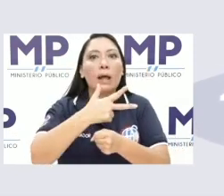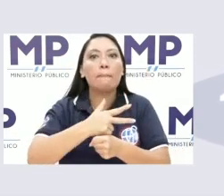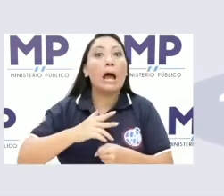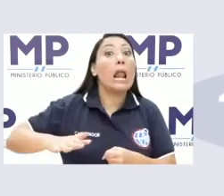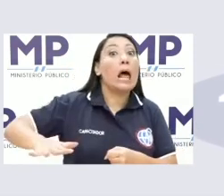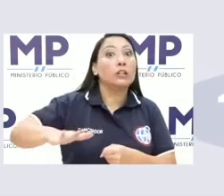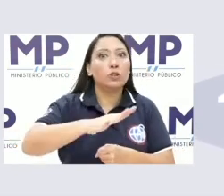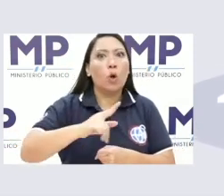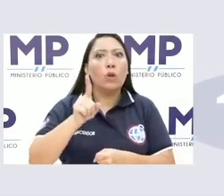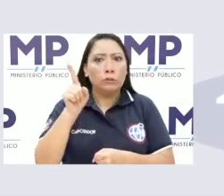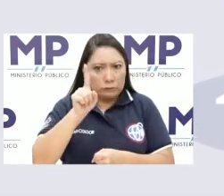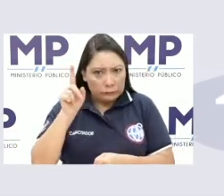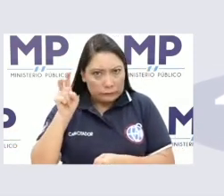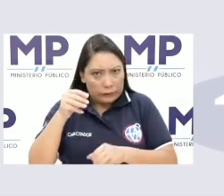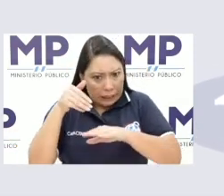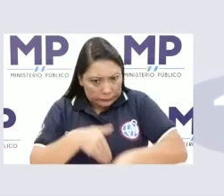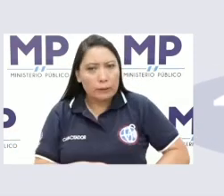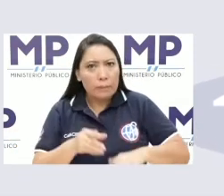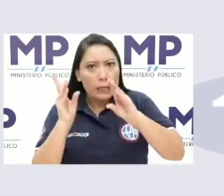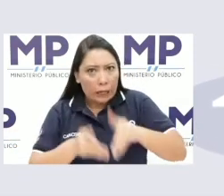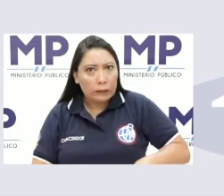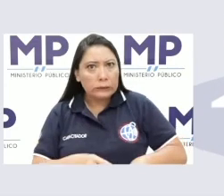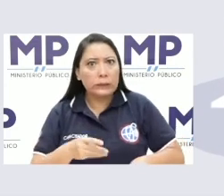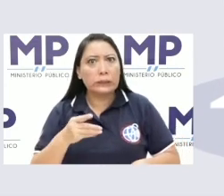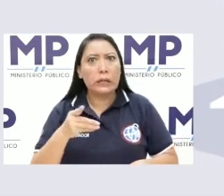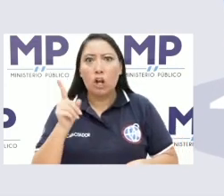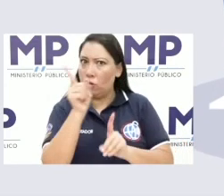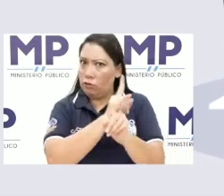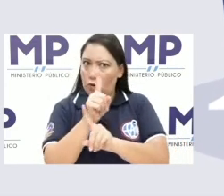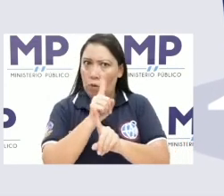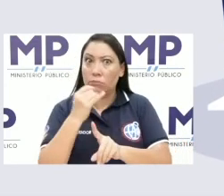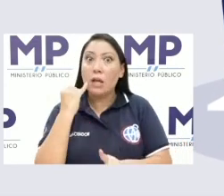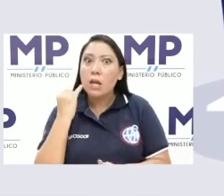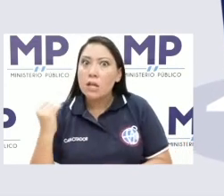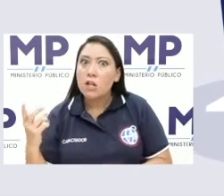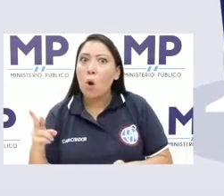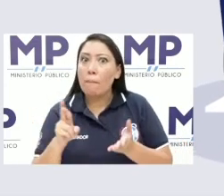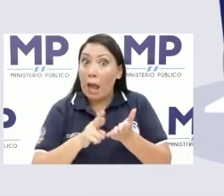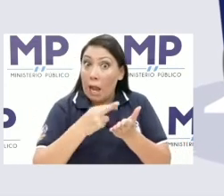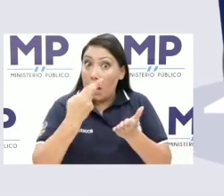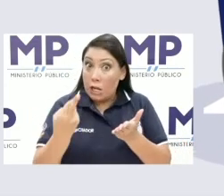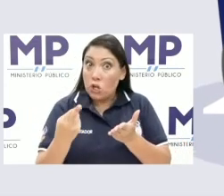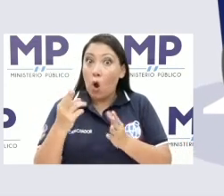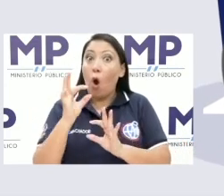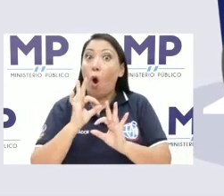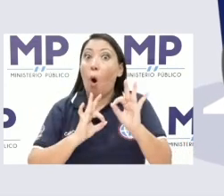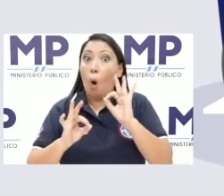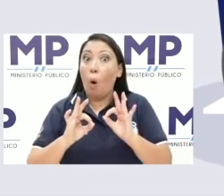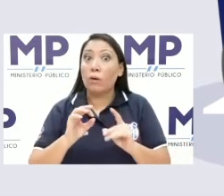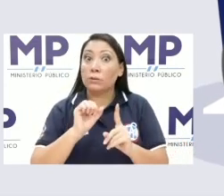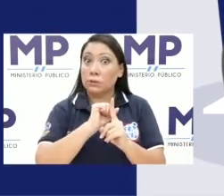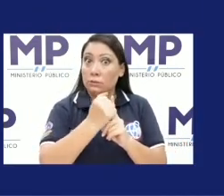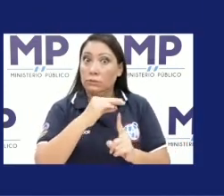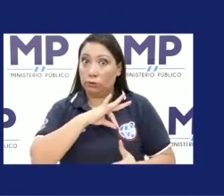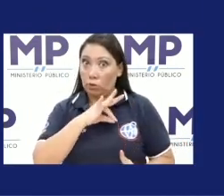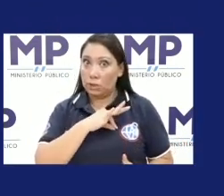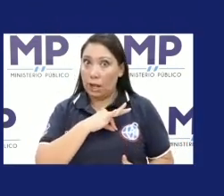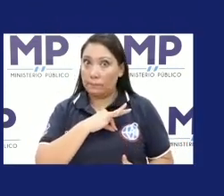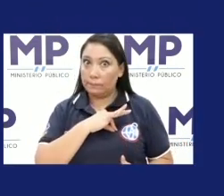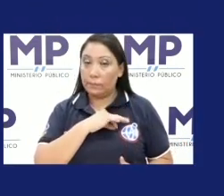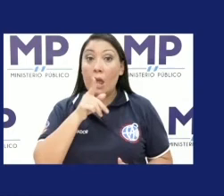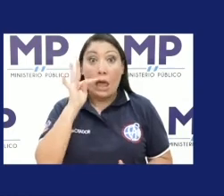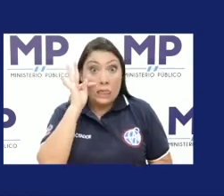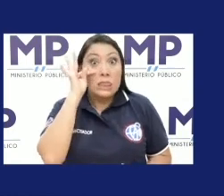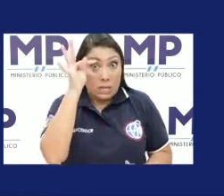antalak chedikik eslemal shumal riki hunap riki pantahik riki tzik riki kohpal on riki wina kilal.